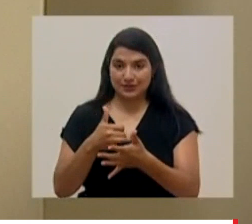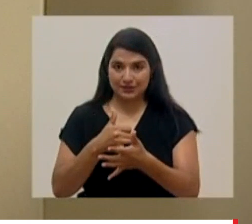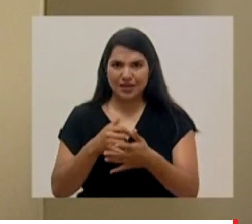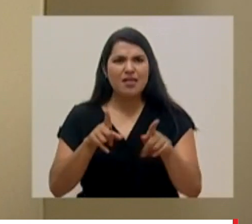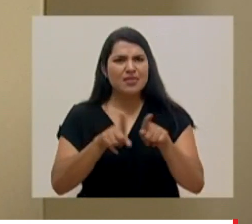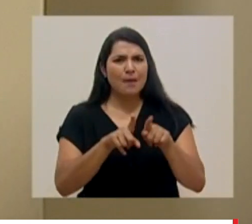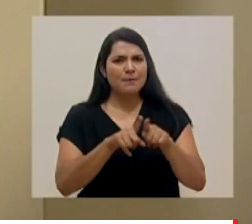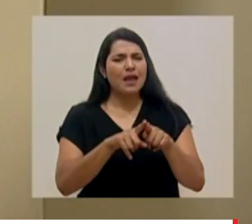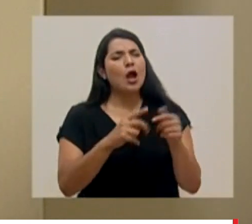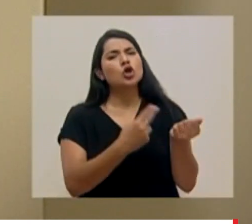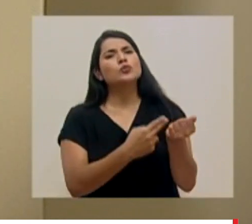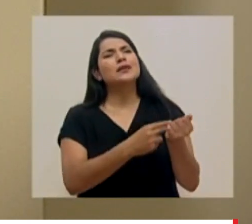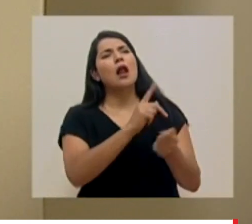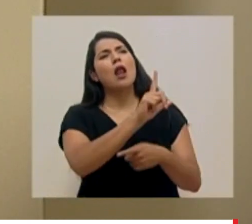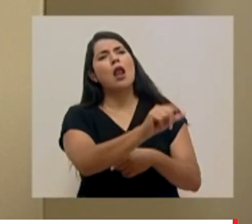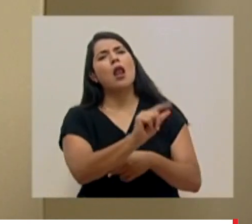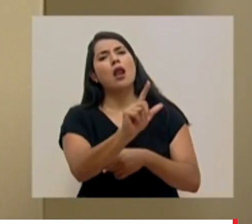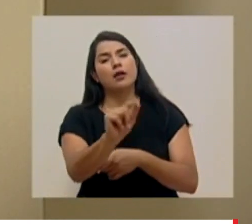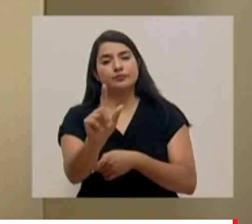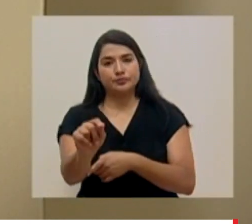hablando de los periféricos.